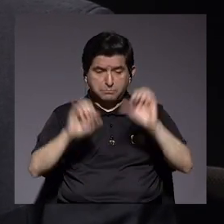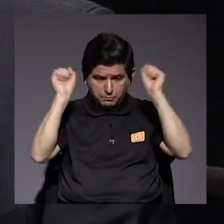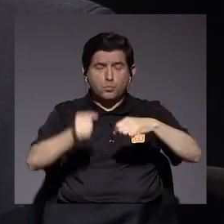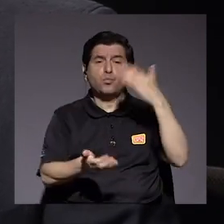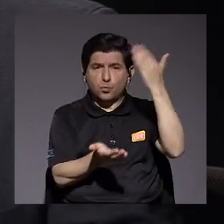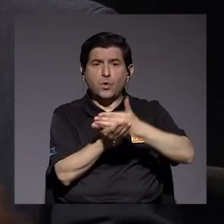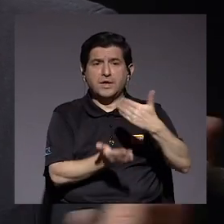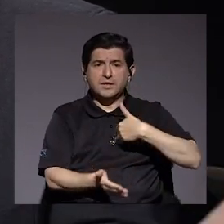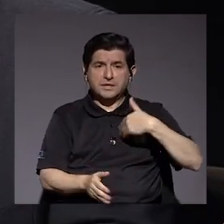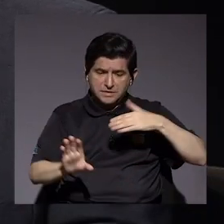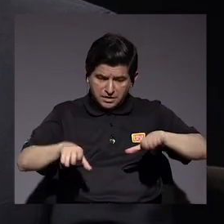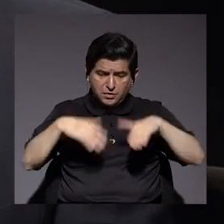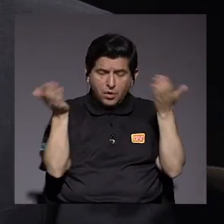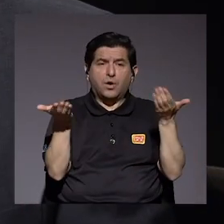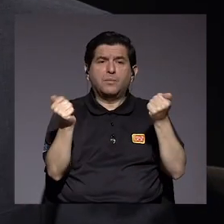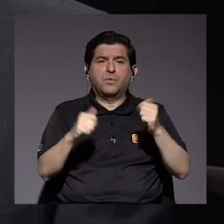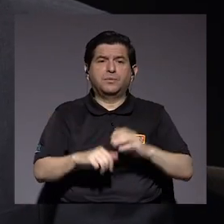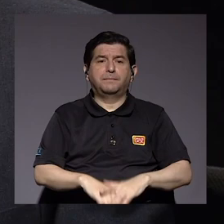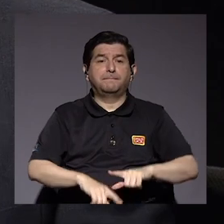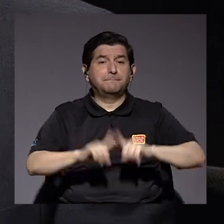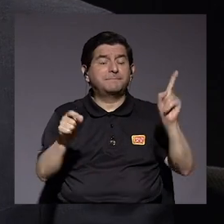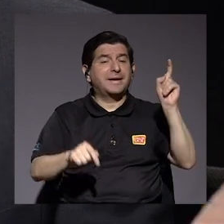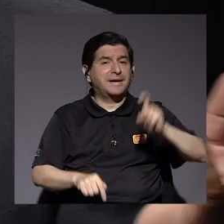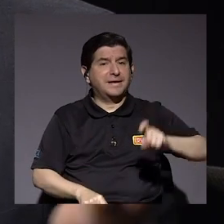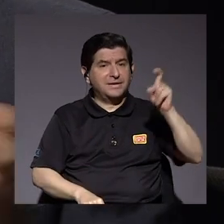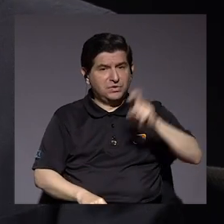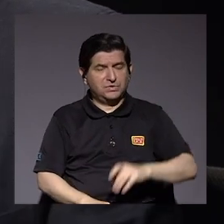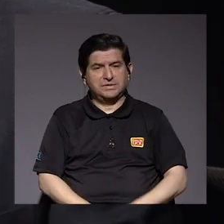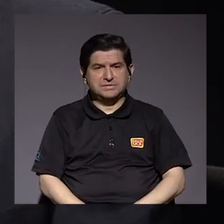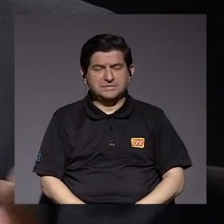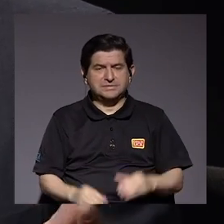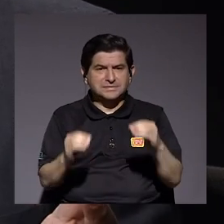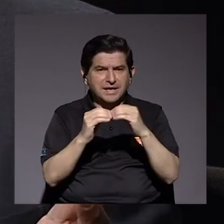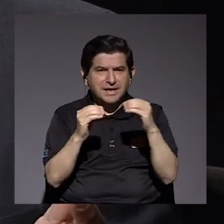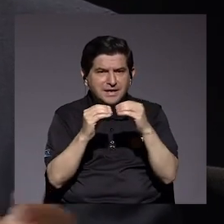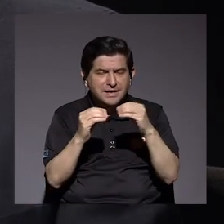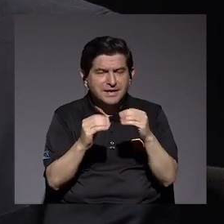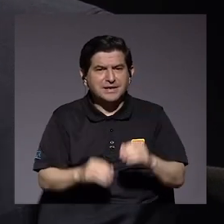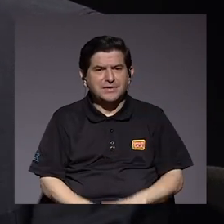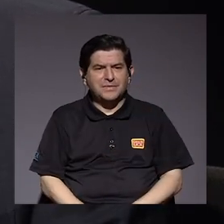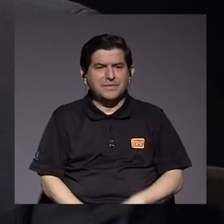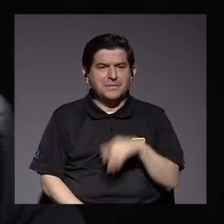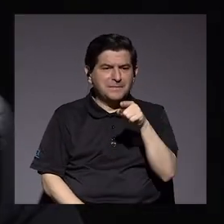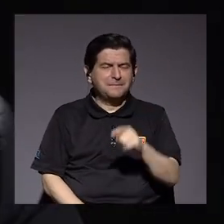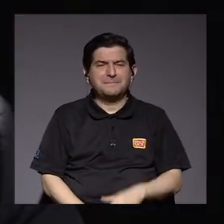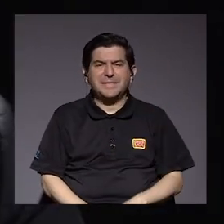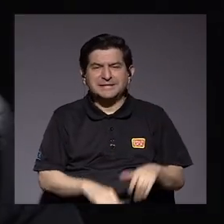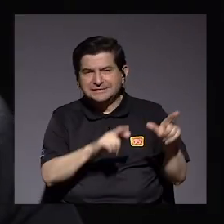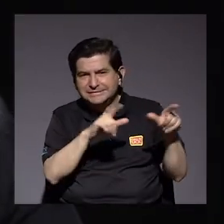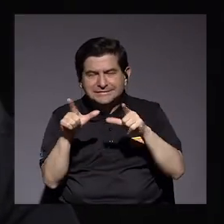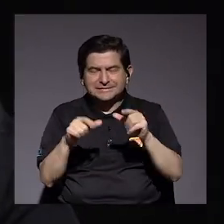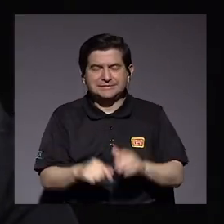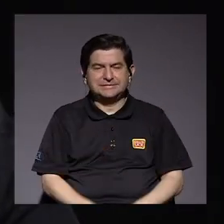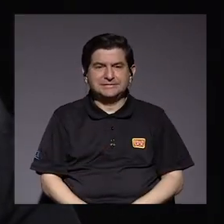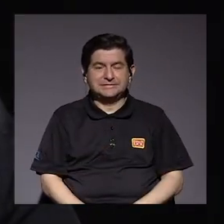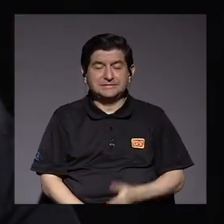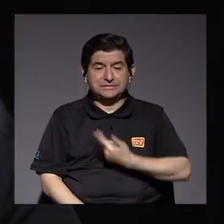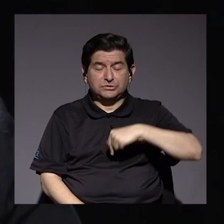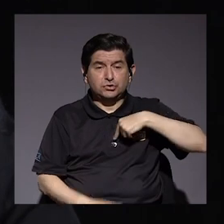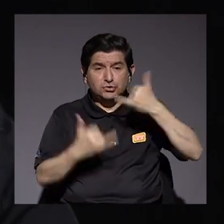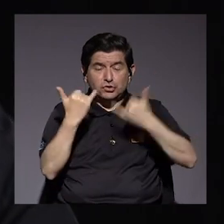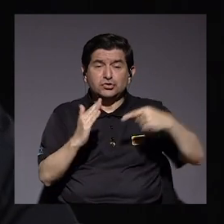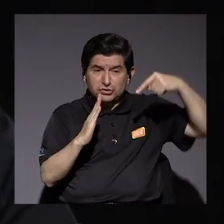pueden frenarlo porque tienen que hacerlo pero necesitamos mucho más desprendimiento estábamos al borde del abismo ahora